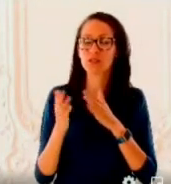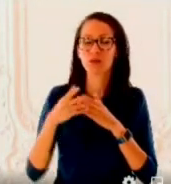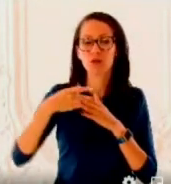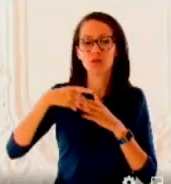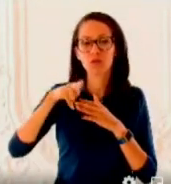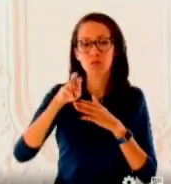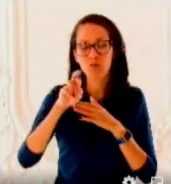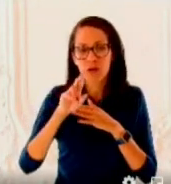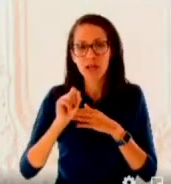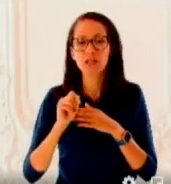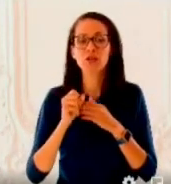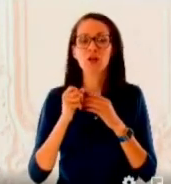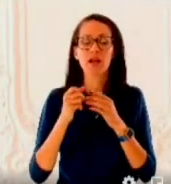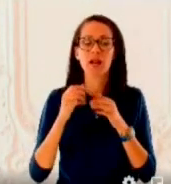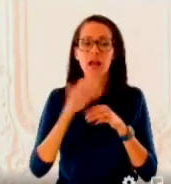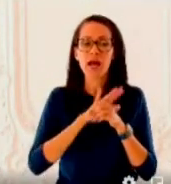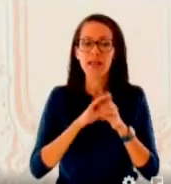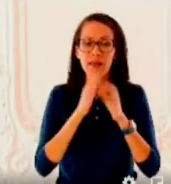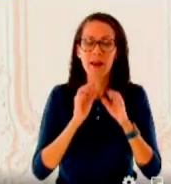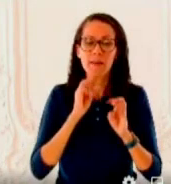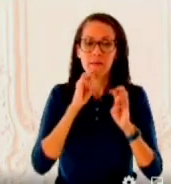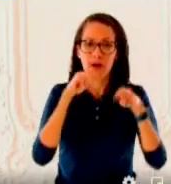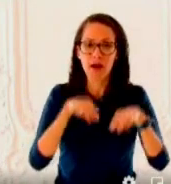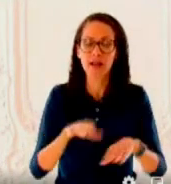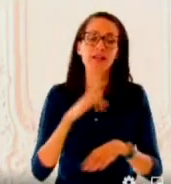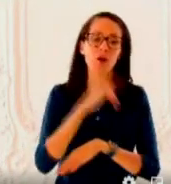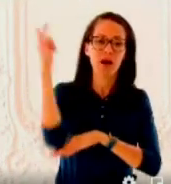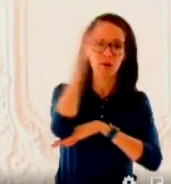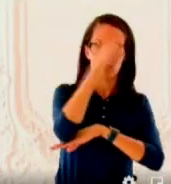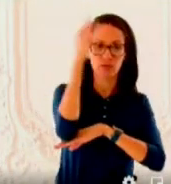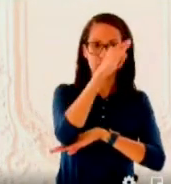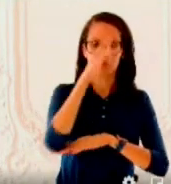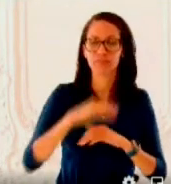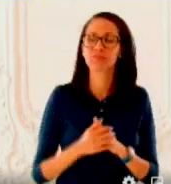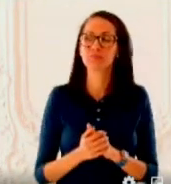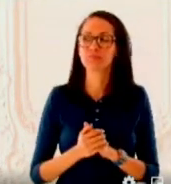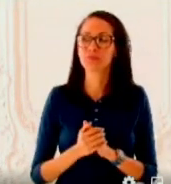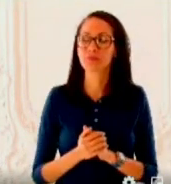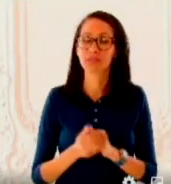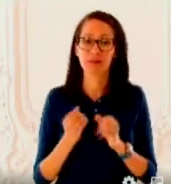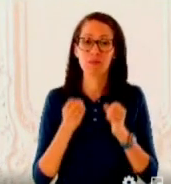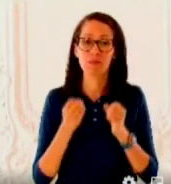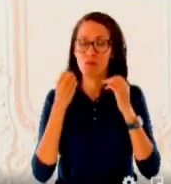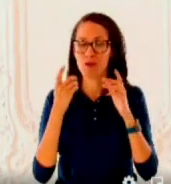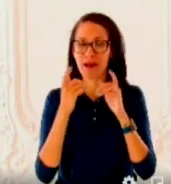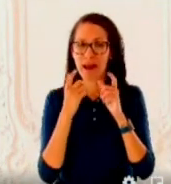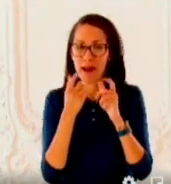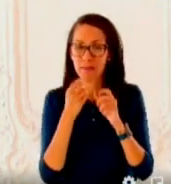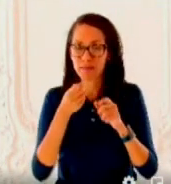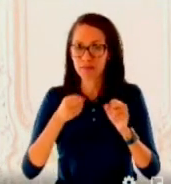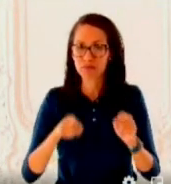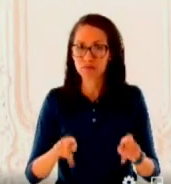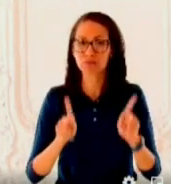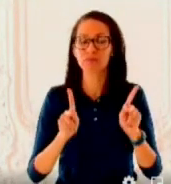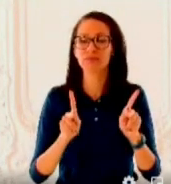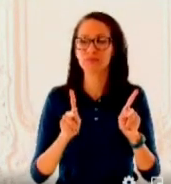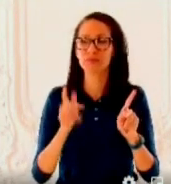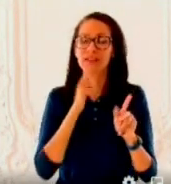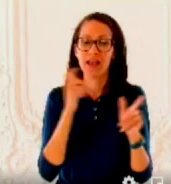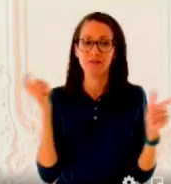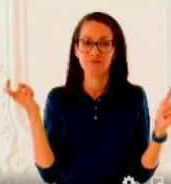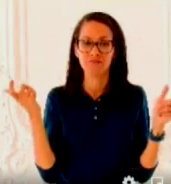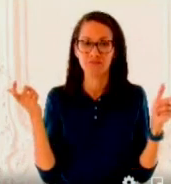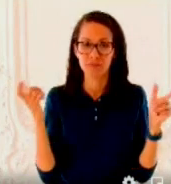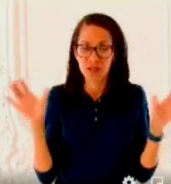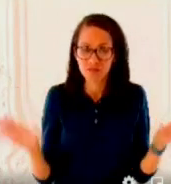en transporte marítimo y colectivo y los aeropuertos. Tenemos una gran oportunidad de maximizar La tecnología